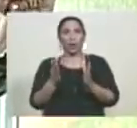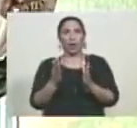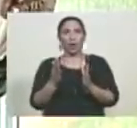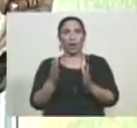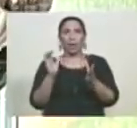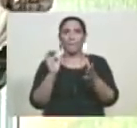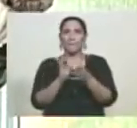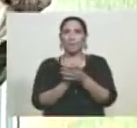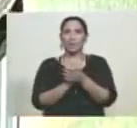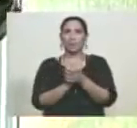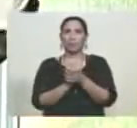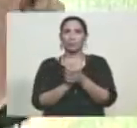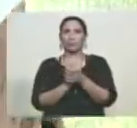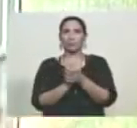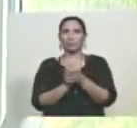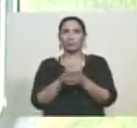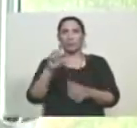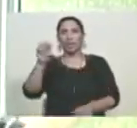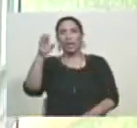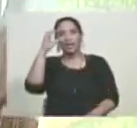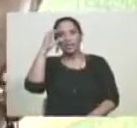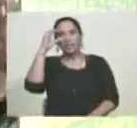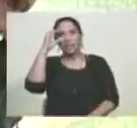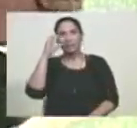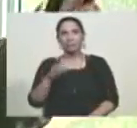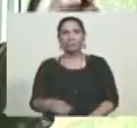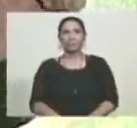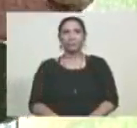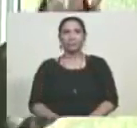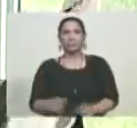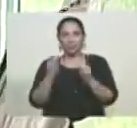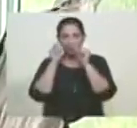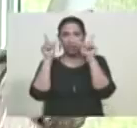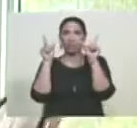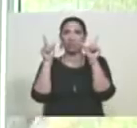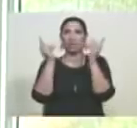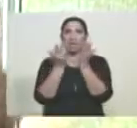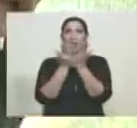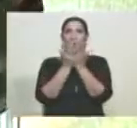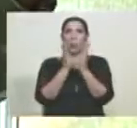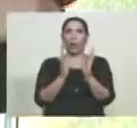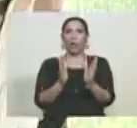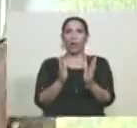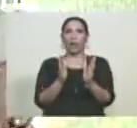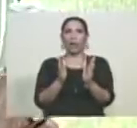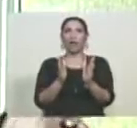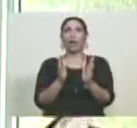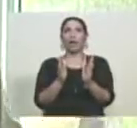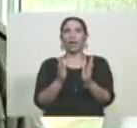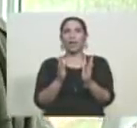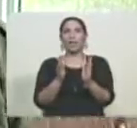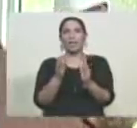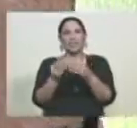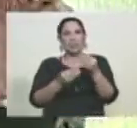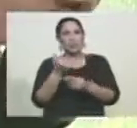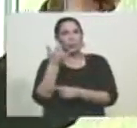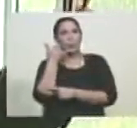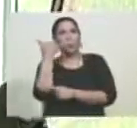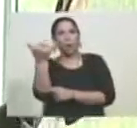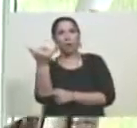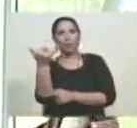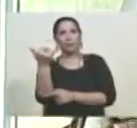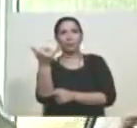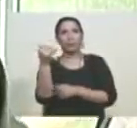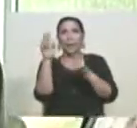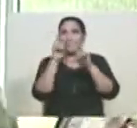amigo Elías Howard, cuando se enteró lo de la escuela, hizo una llamada telefónica, uno está más